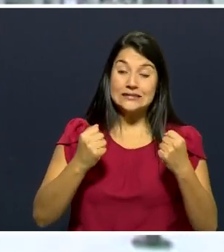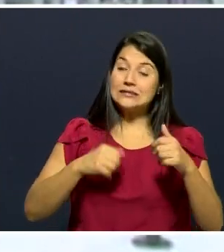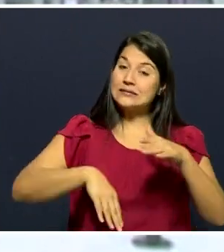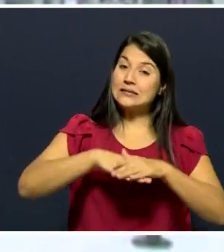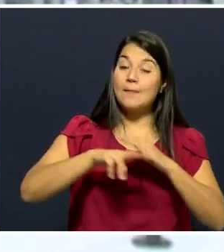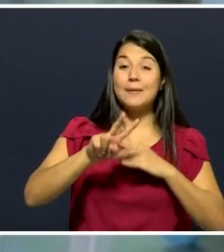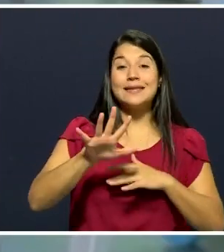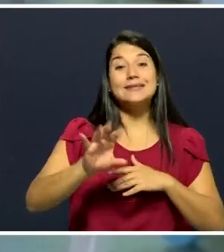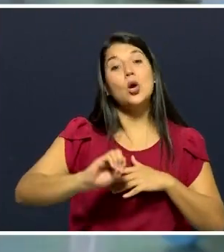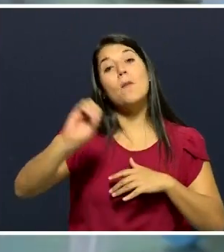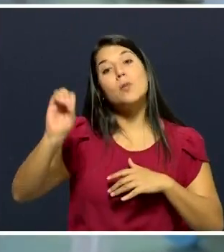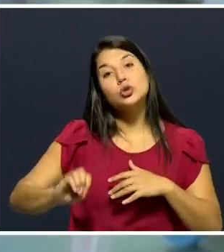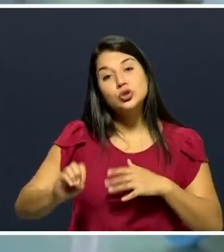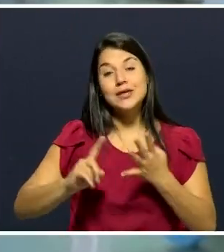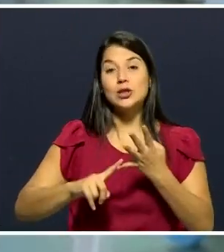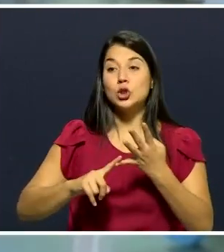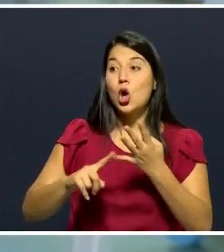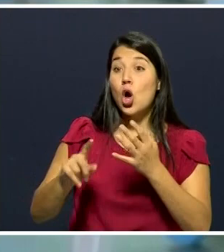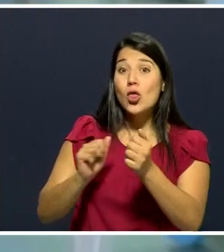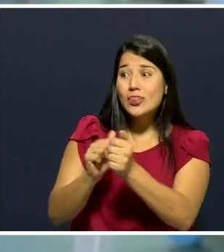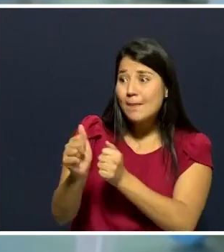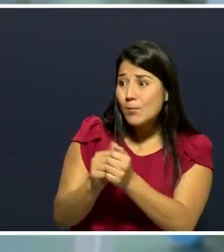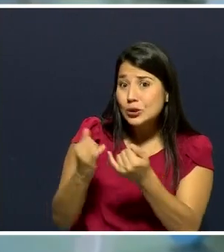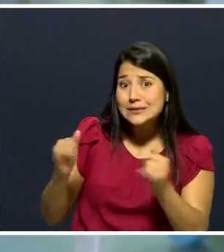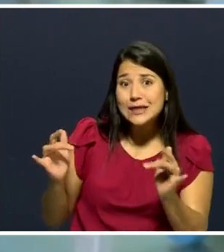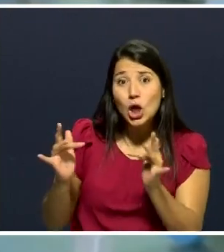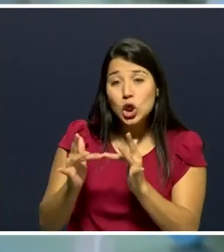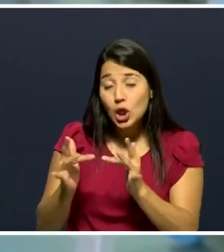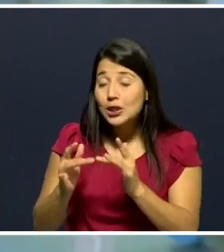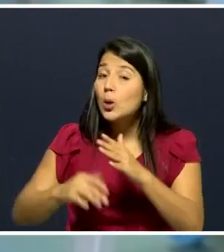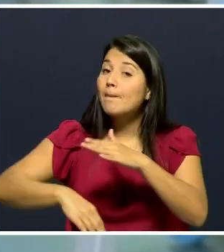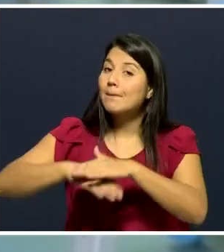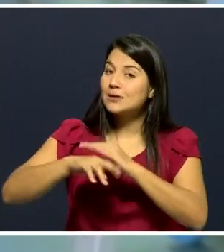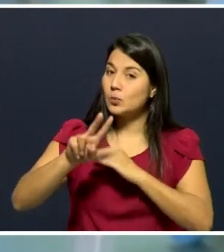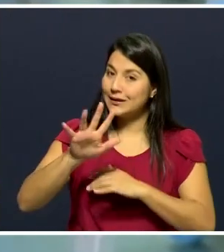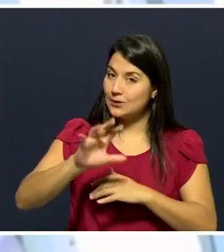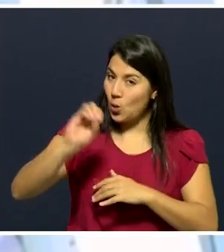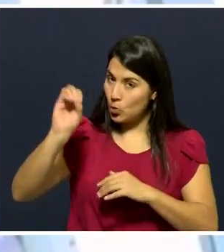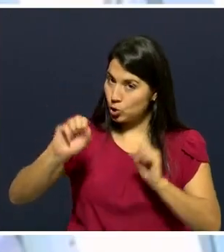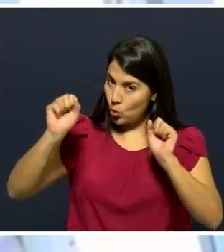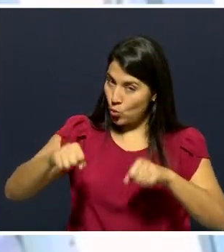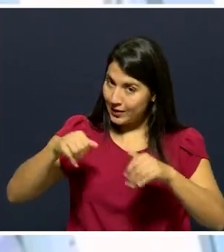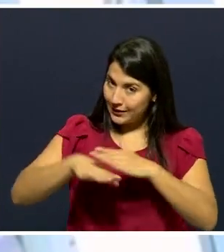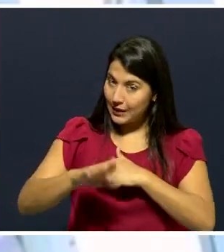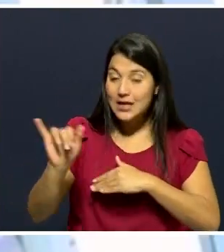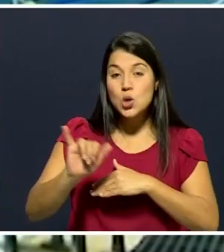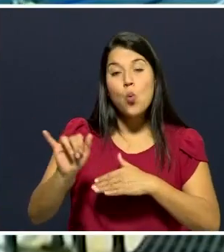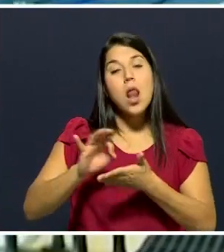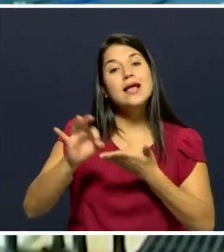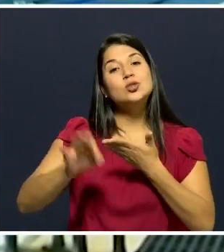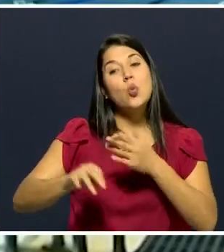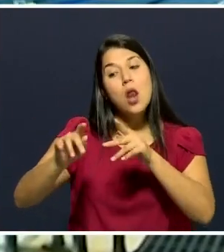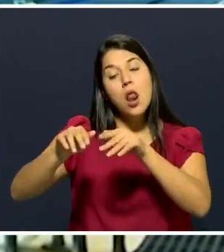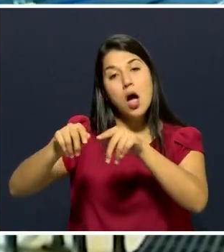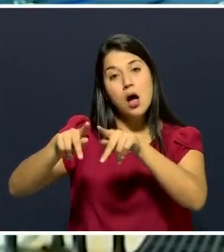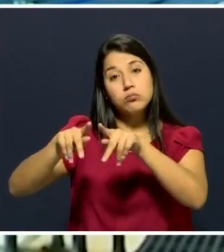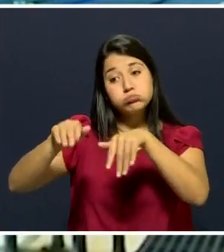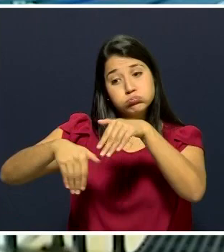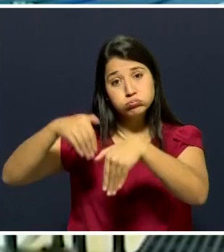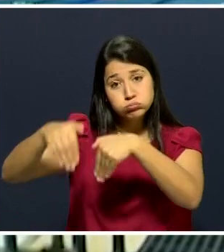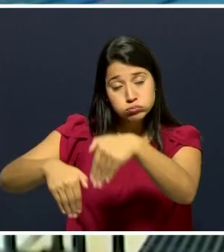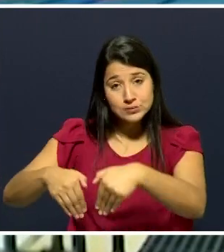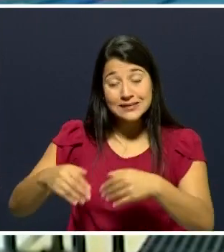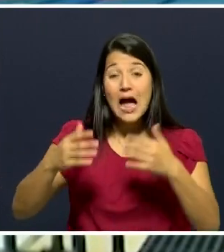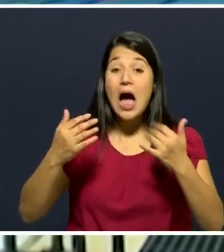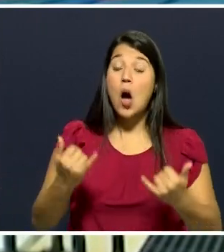o prácticas de deportes sin contacto con un 25%, igual que escuelas de natación. Por otro lado, fines de semana funcionarán